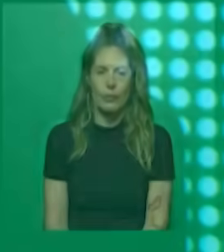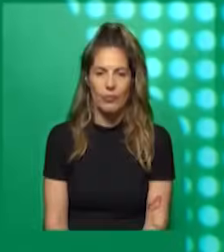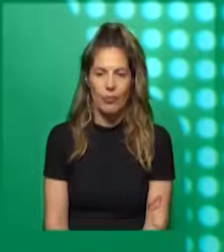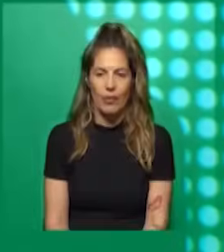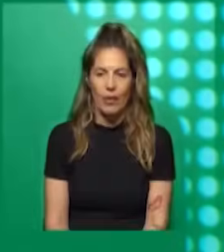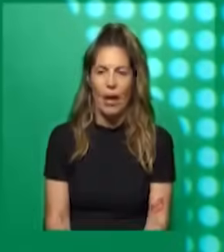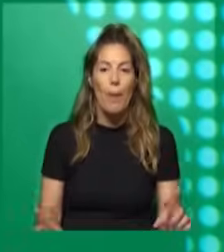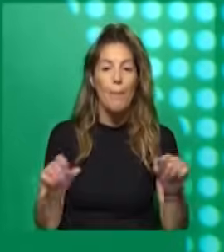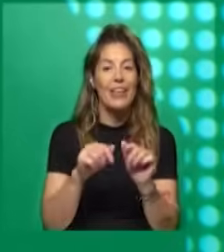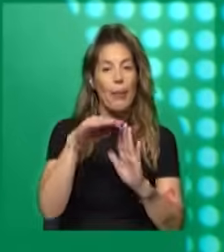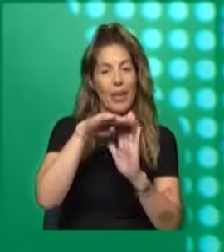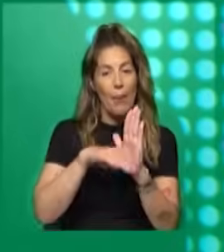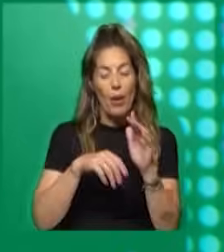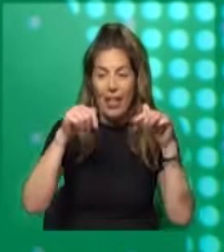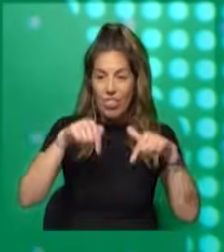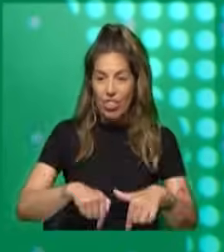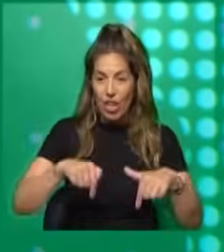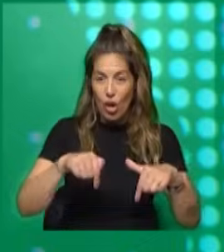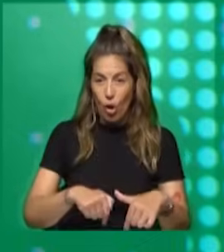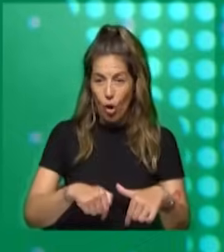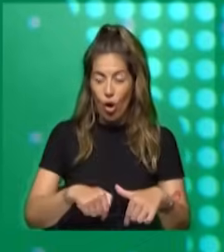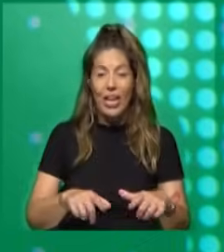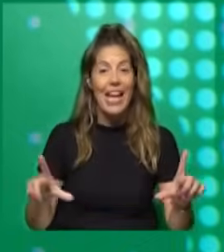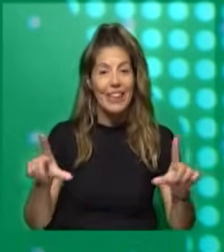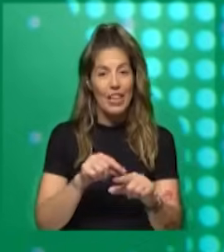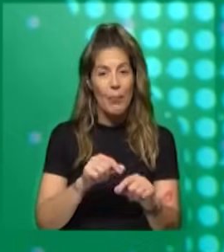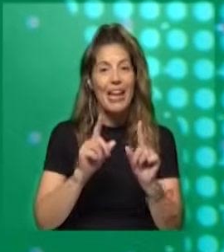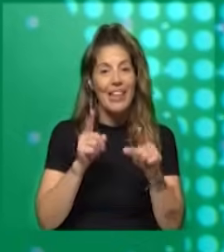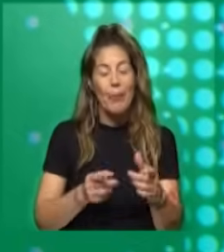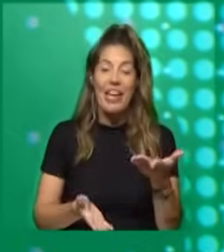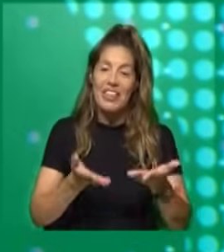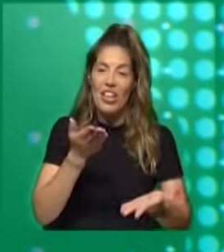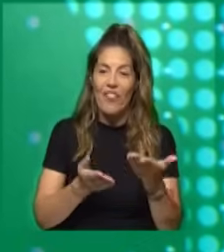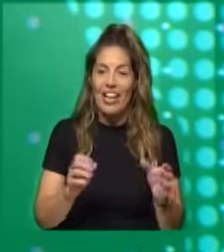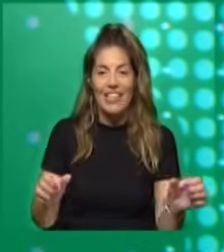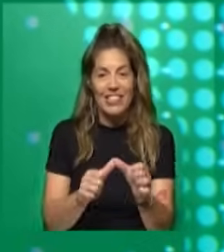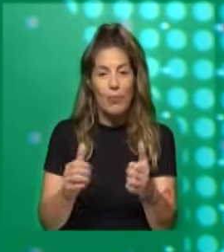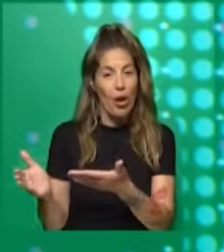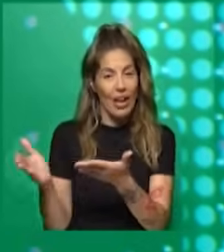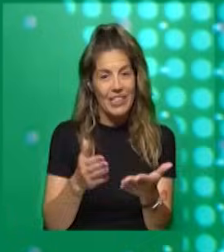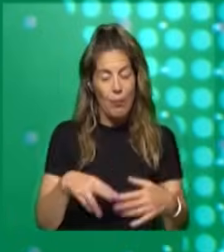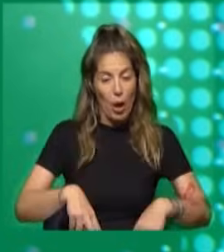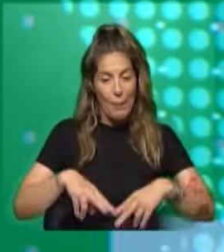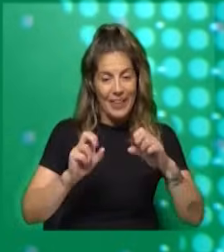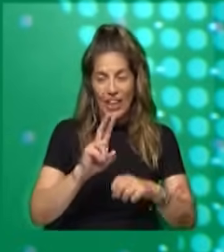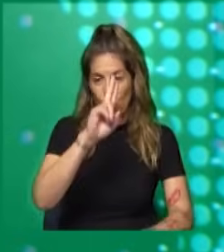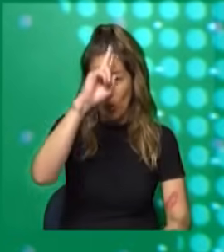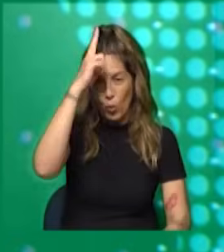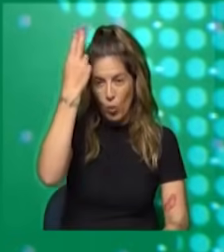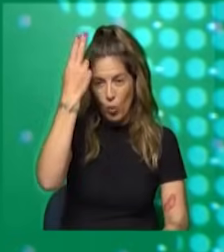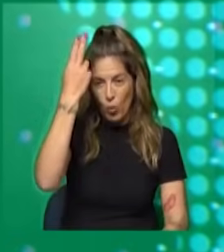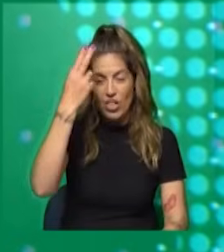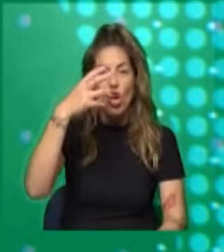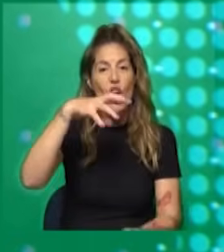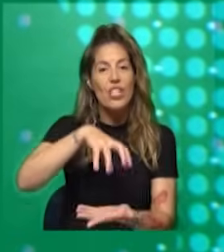Para cerrar el programa de hoy y un poco cerrar también todo este balance que hemos hecho, estamos recibiendo al investigador uruguayo del Centro